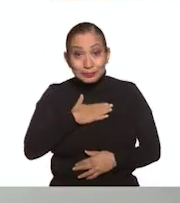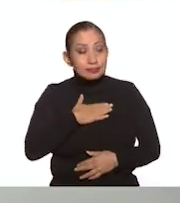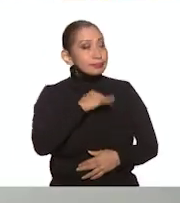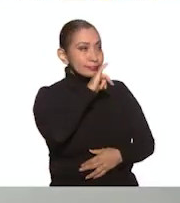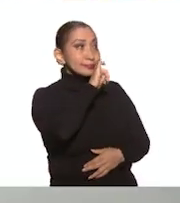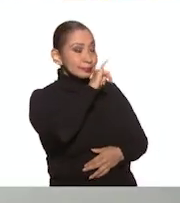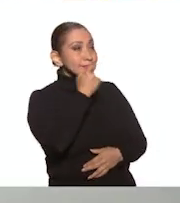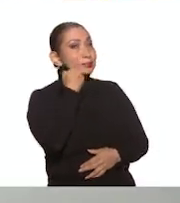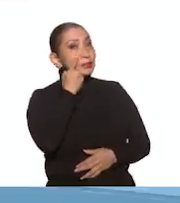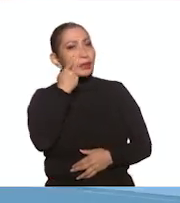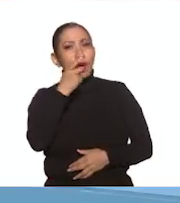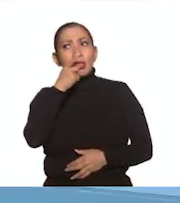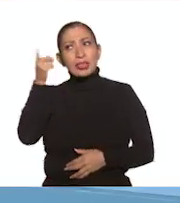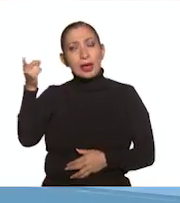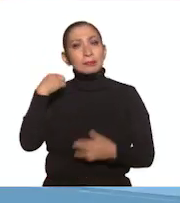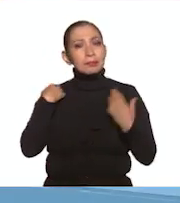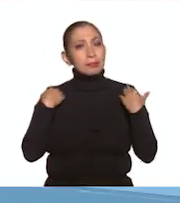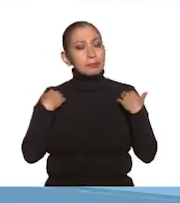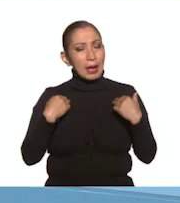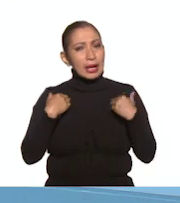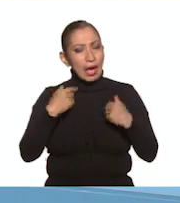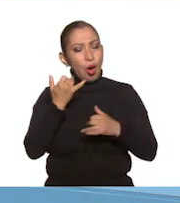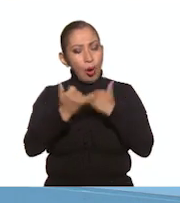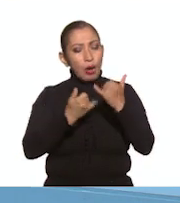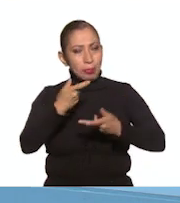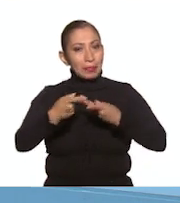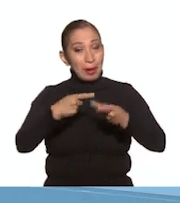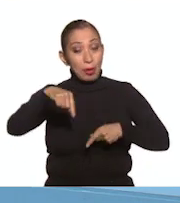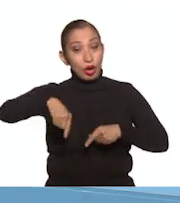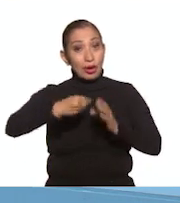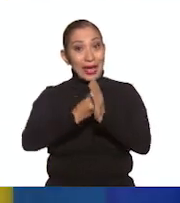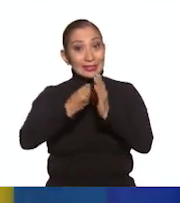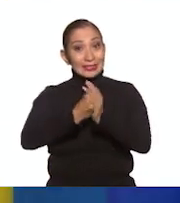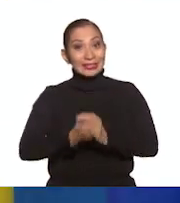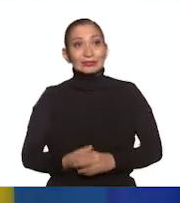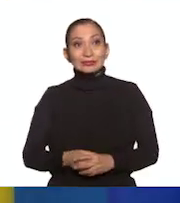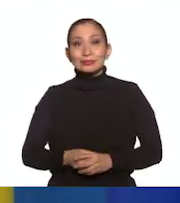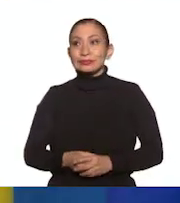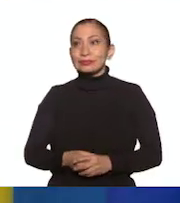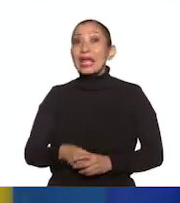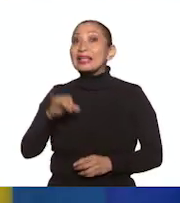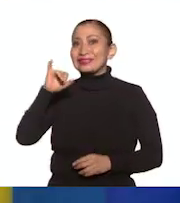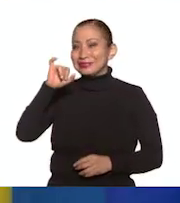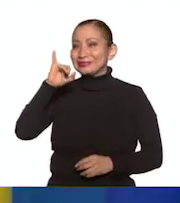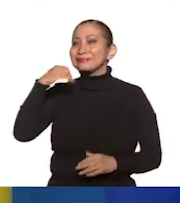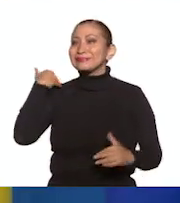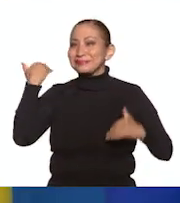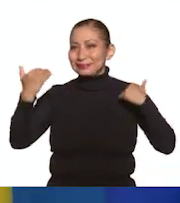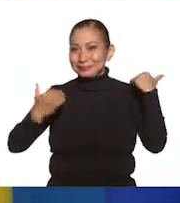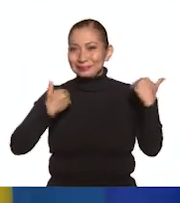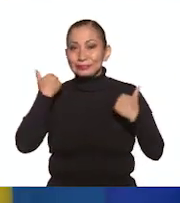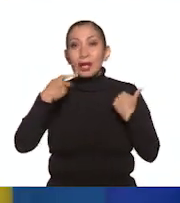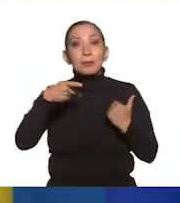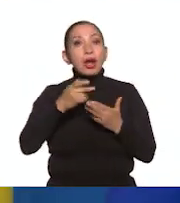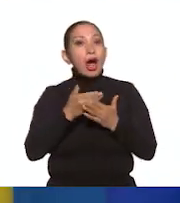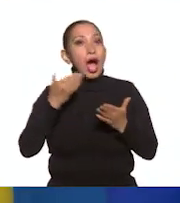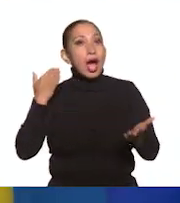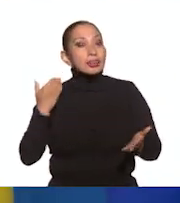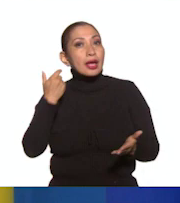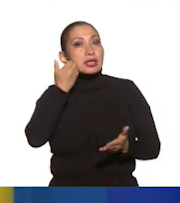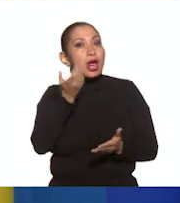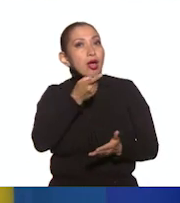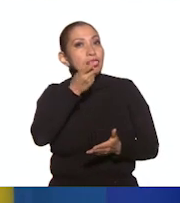Malu. Le estaba diciendo a María del juego que tenemos para la clase de hoy. Sí, será muy divertido. Pero antes, les